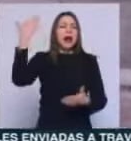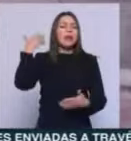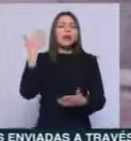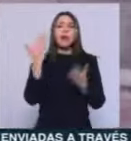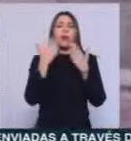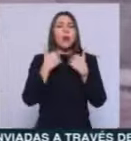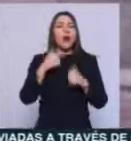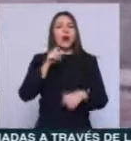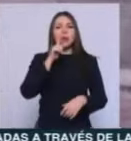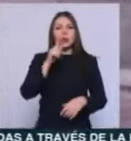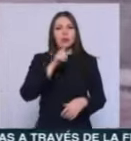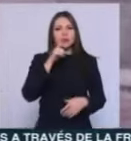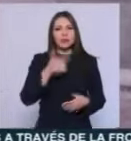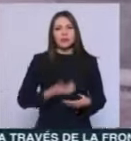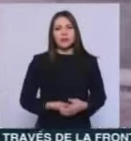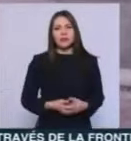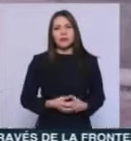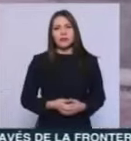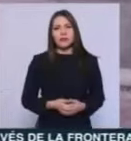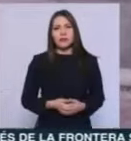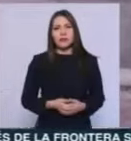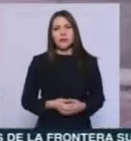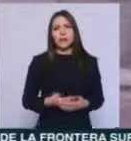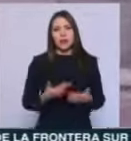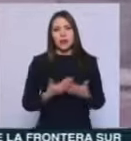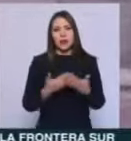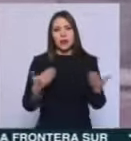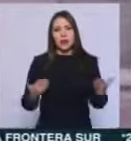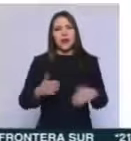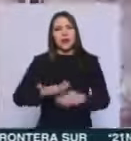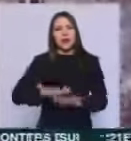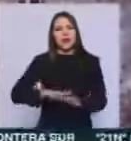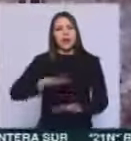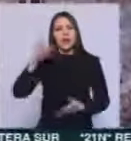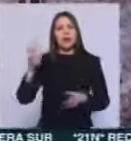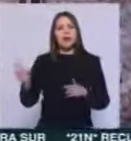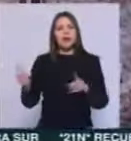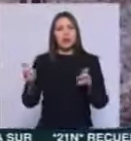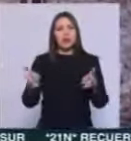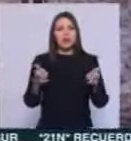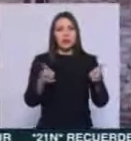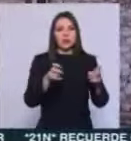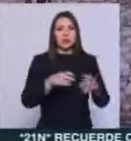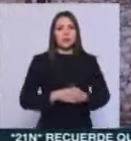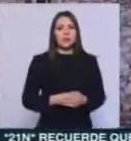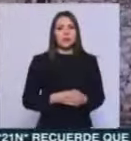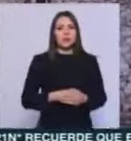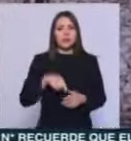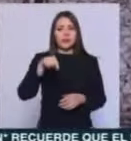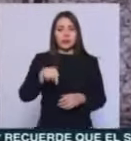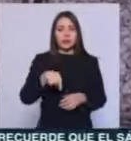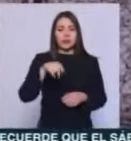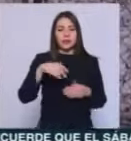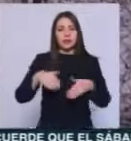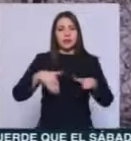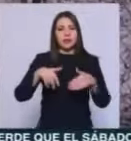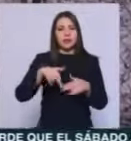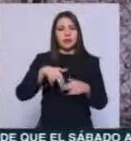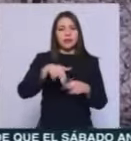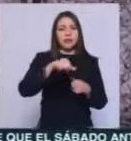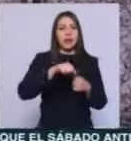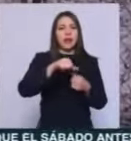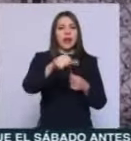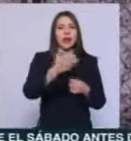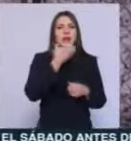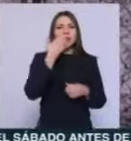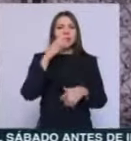antes. Y ahora pues sí, se han soltado mucho los robos. Como es nuestro paso para ir a la escuela, pues sí es